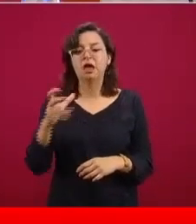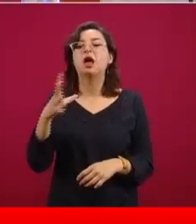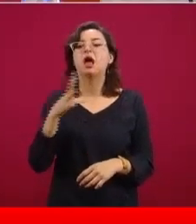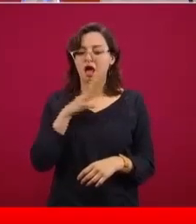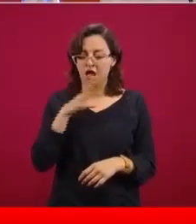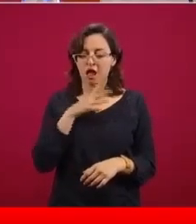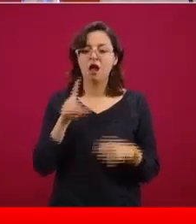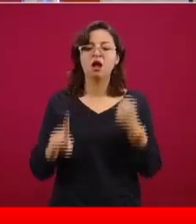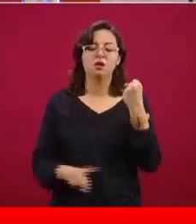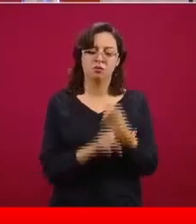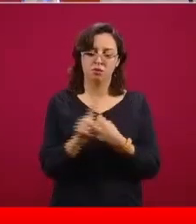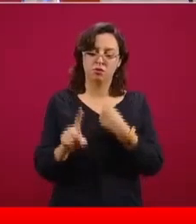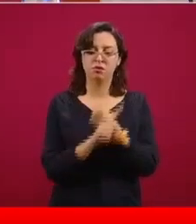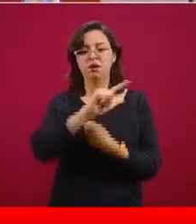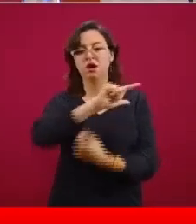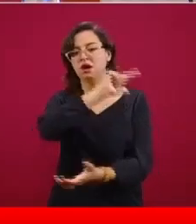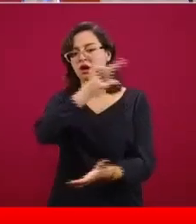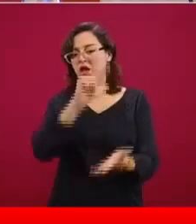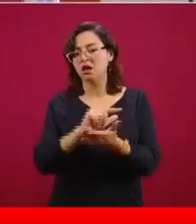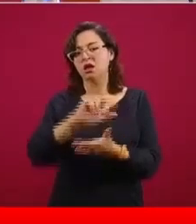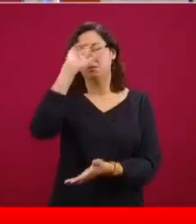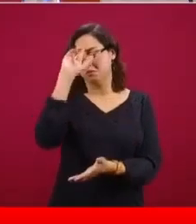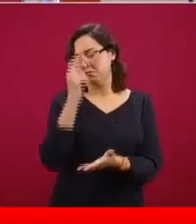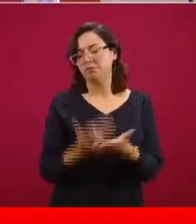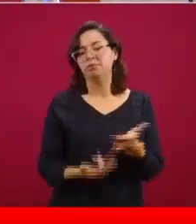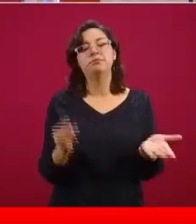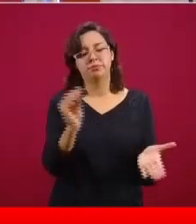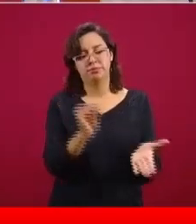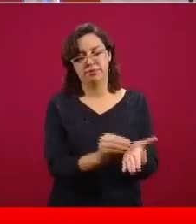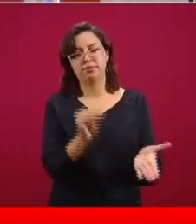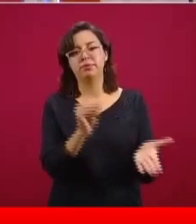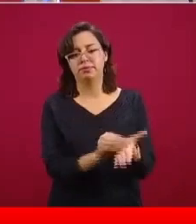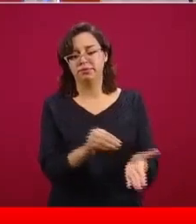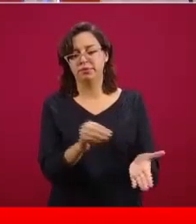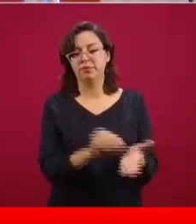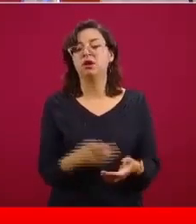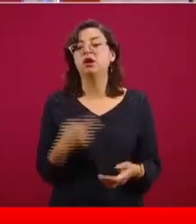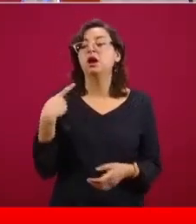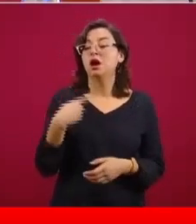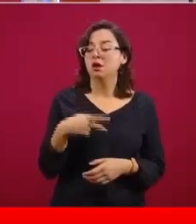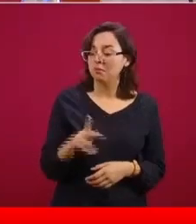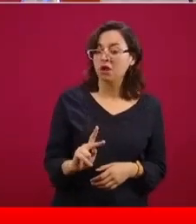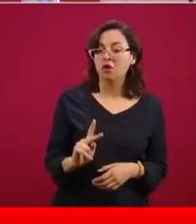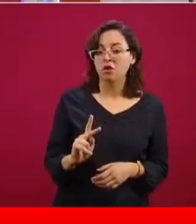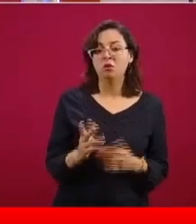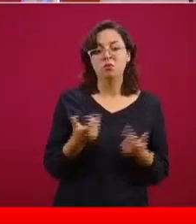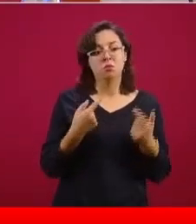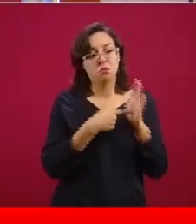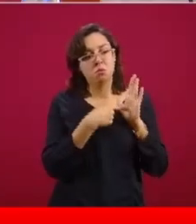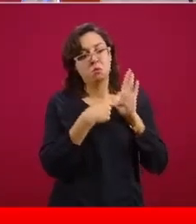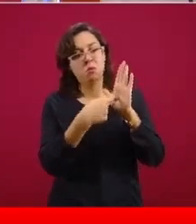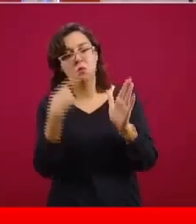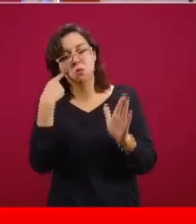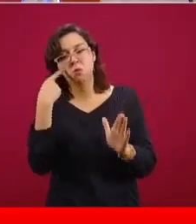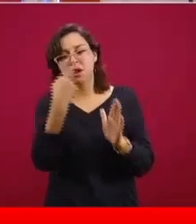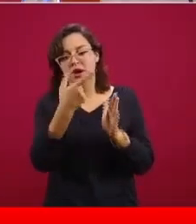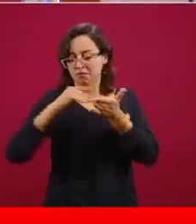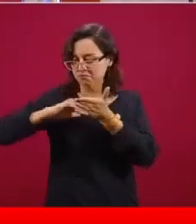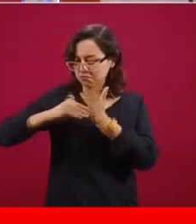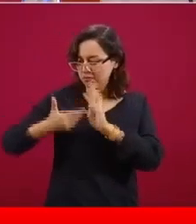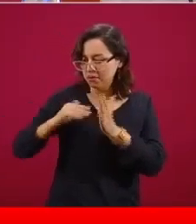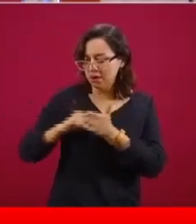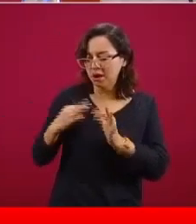actos criminales en el país pero no ratifican el acierto en la estrategia